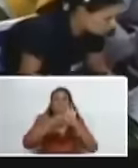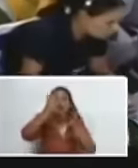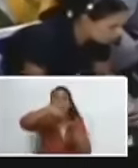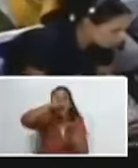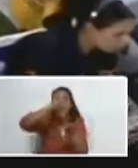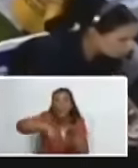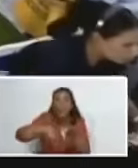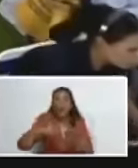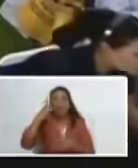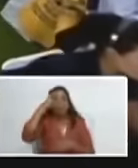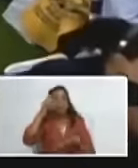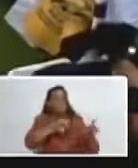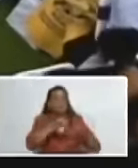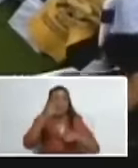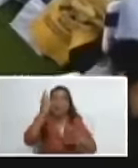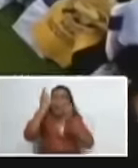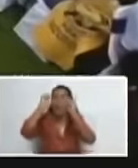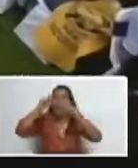Aprobado.